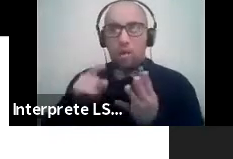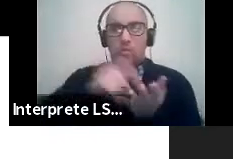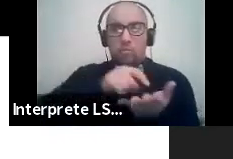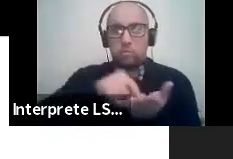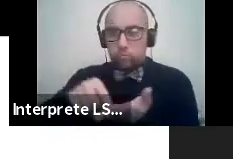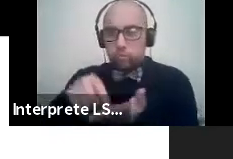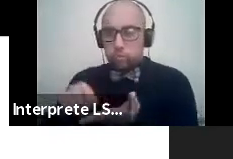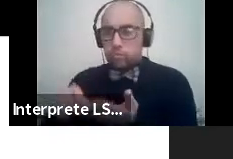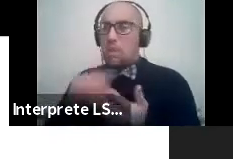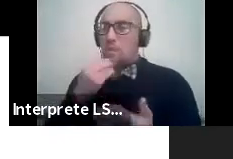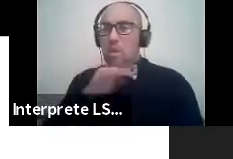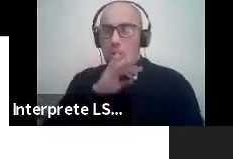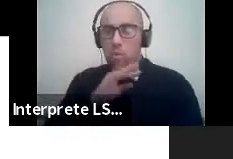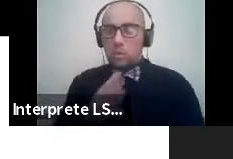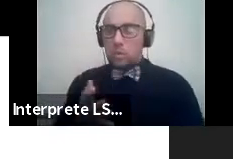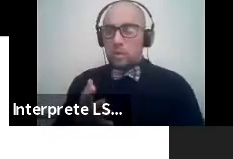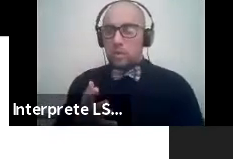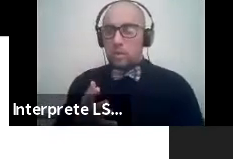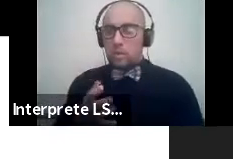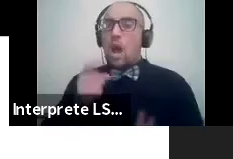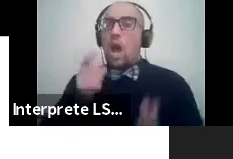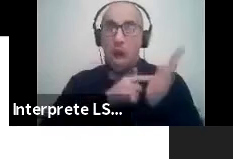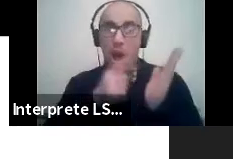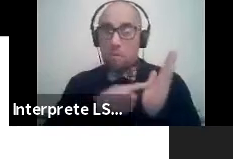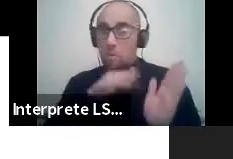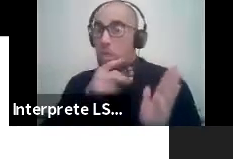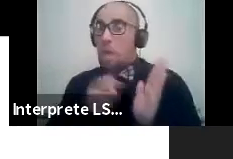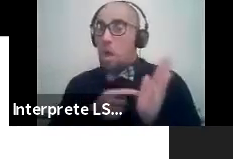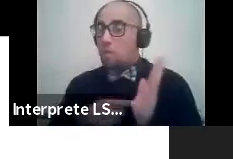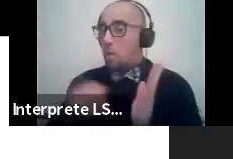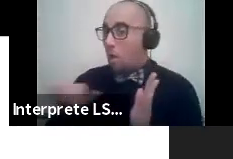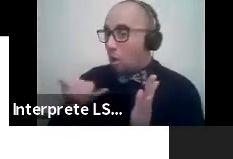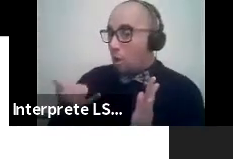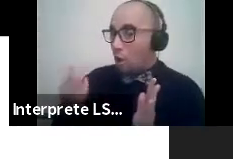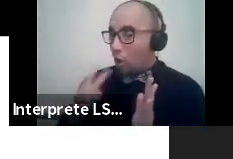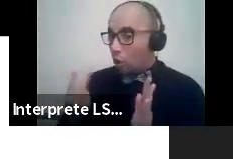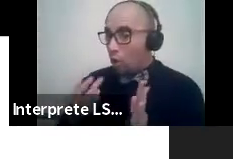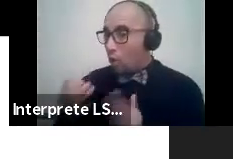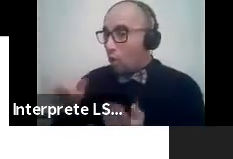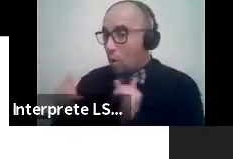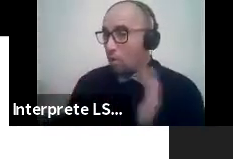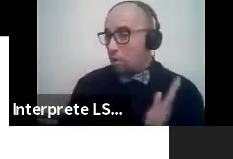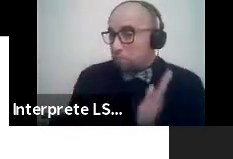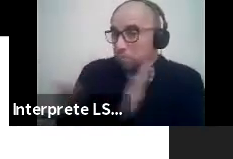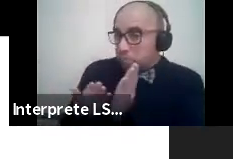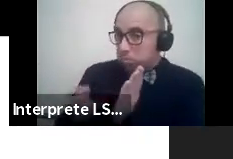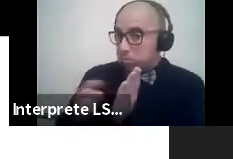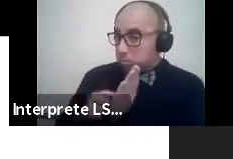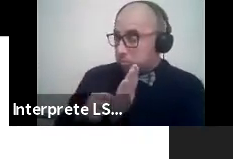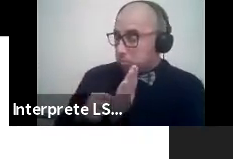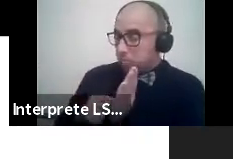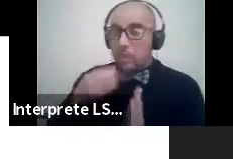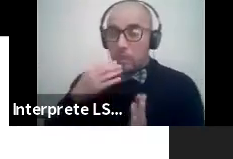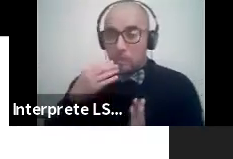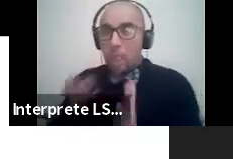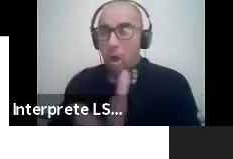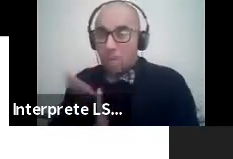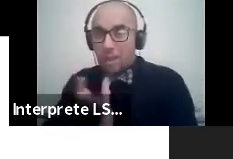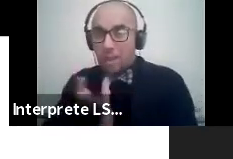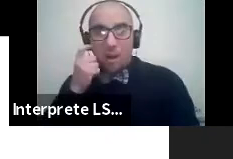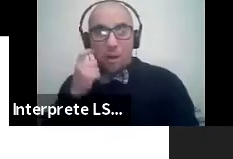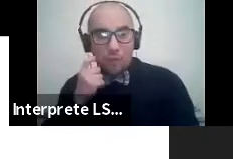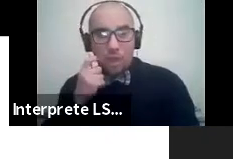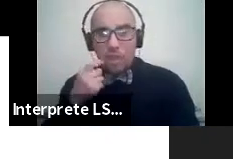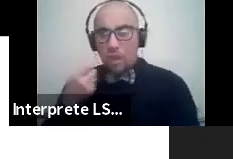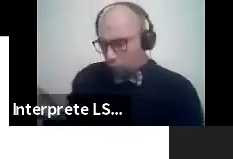y usar apps como la que estamos viendo hoy día, Rakim. También fomentar la confianza de los niños y las niñas en sus